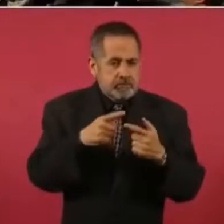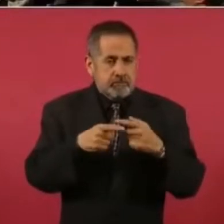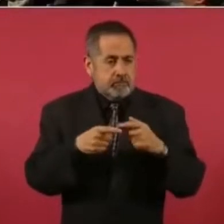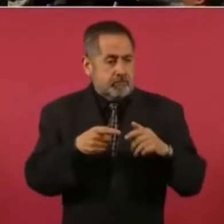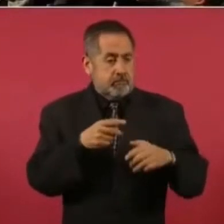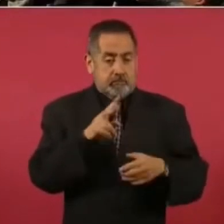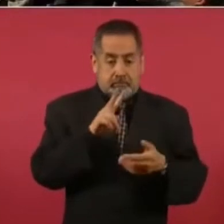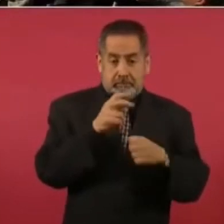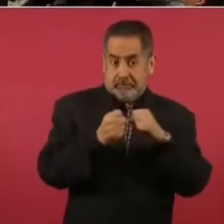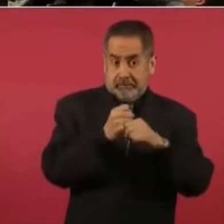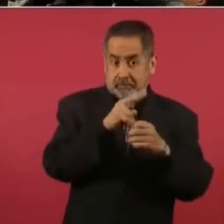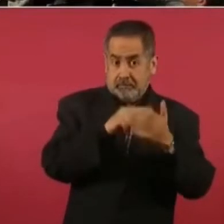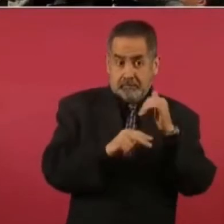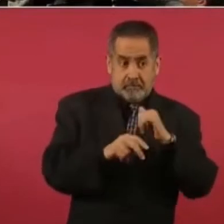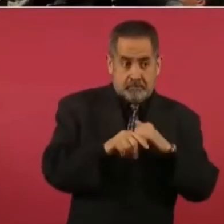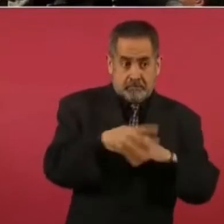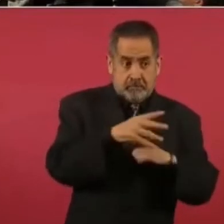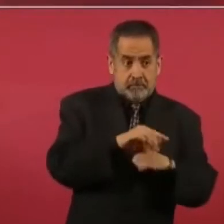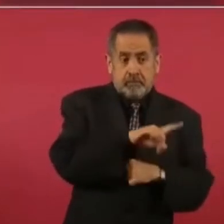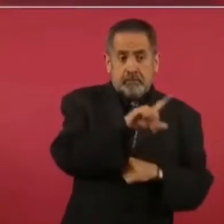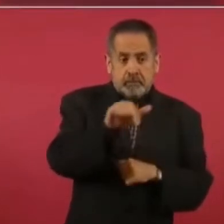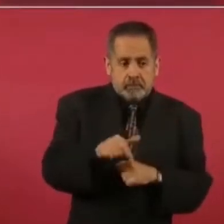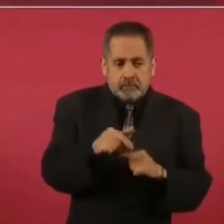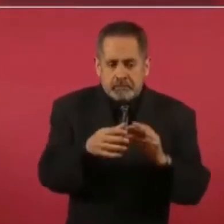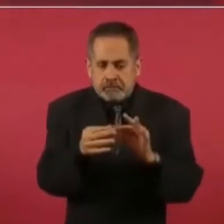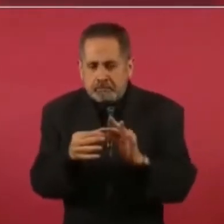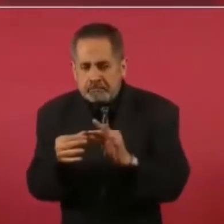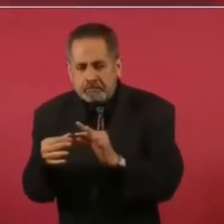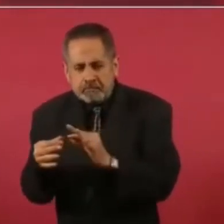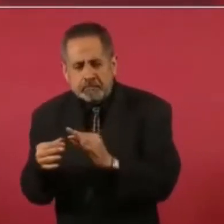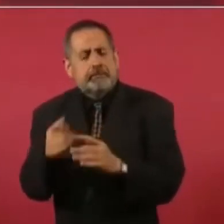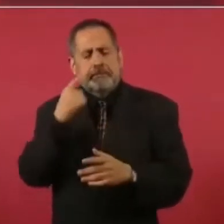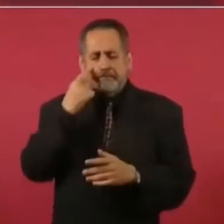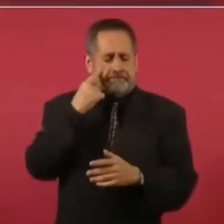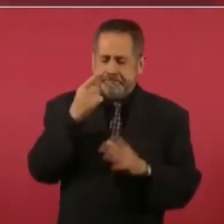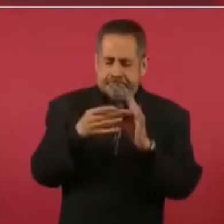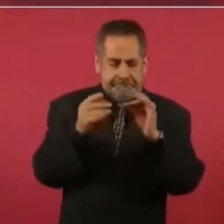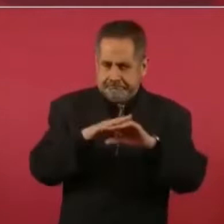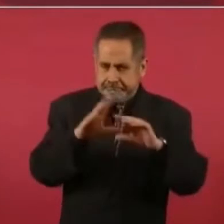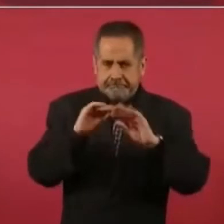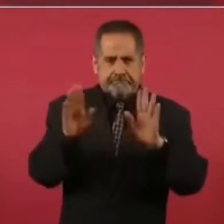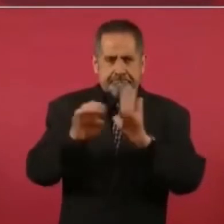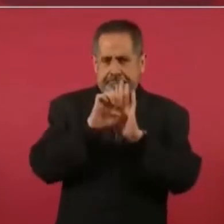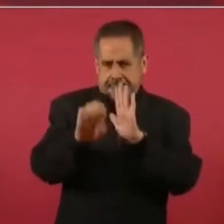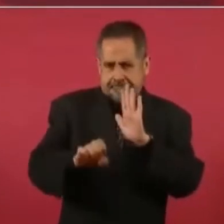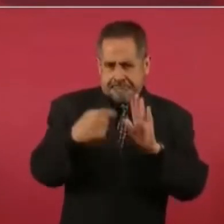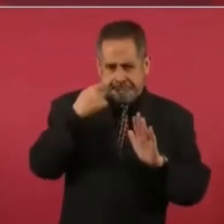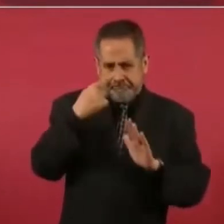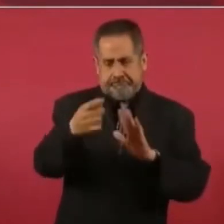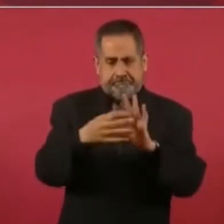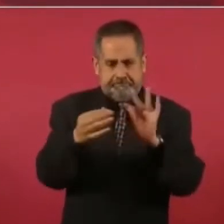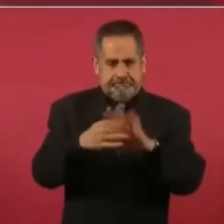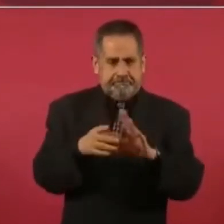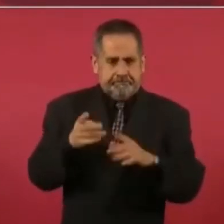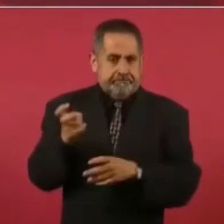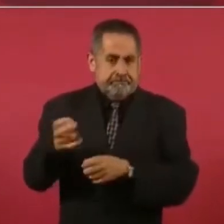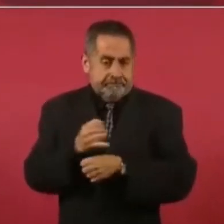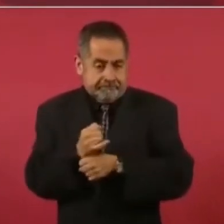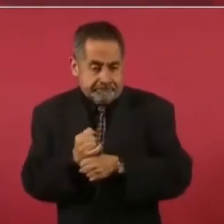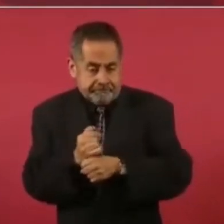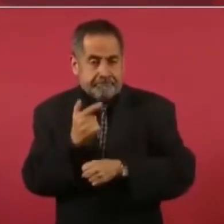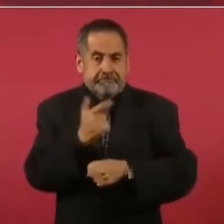al 2014. Voy a poner un solo ejemplo, porque esto forma parte de la